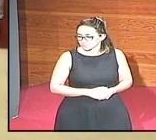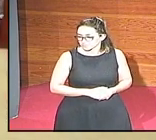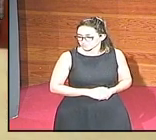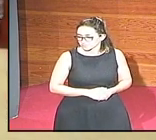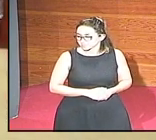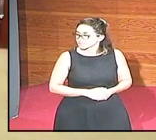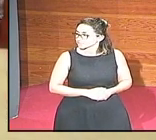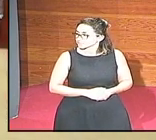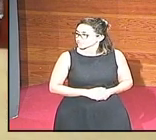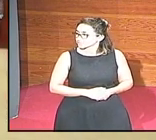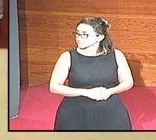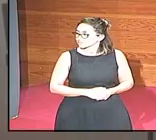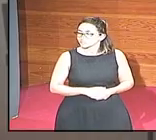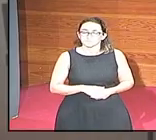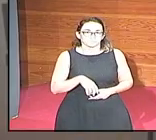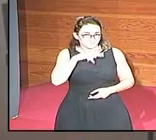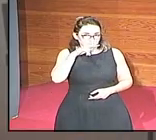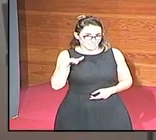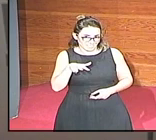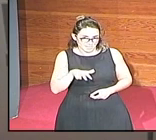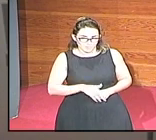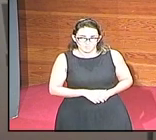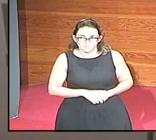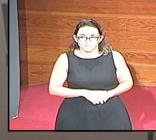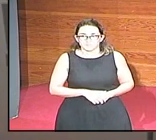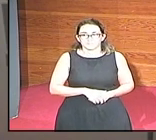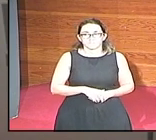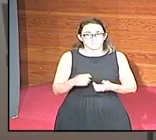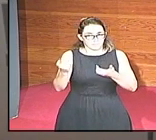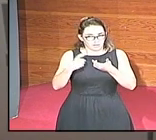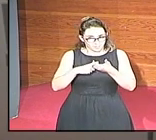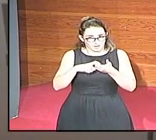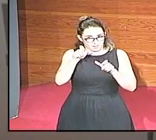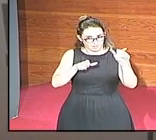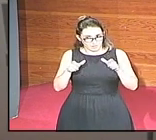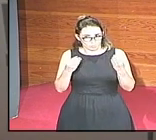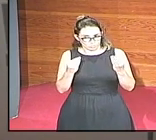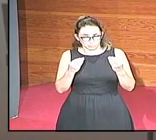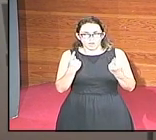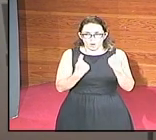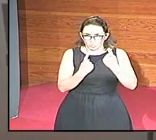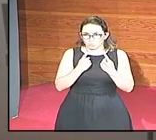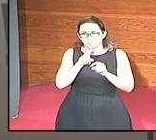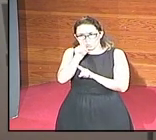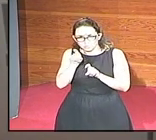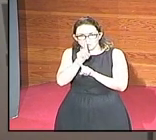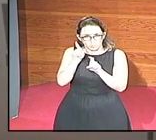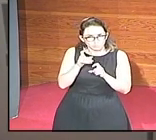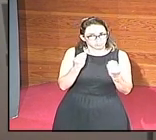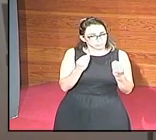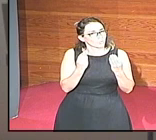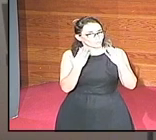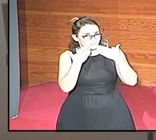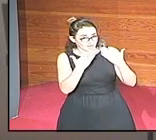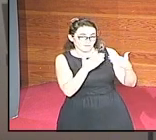adituaren eskutik. Bueno, muchas gracias por la participación tan activa, por tantas preguntas. Muchas gracias a